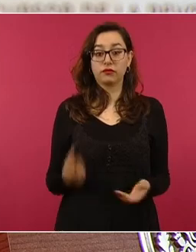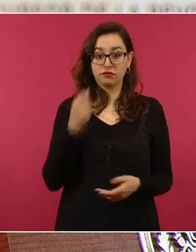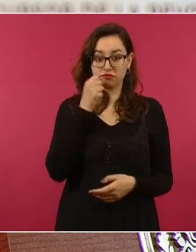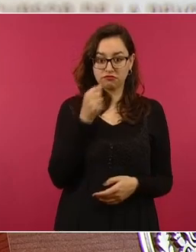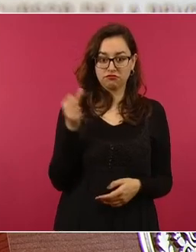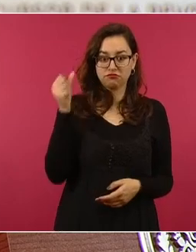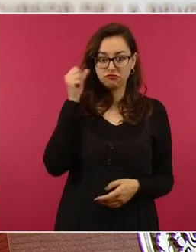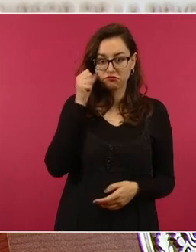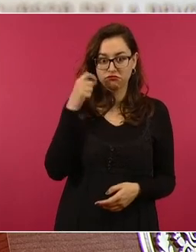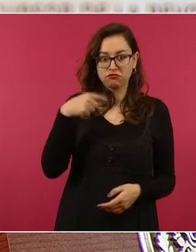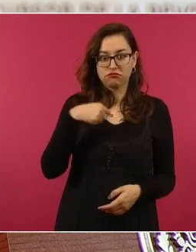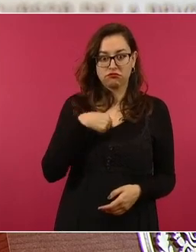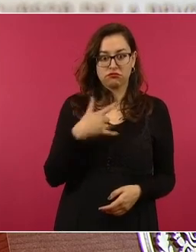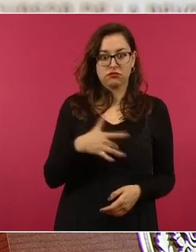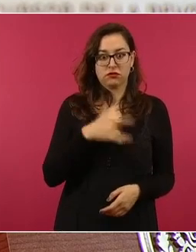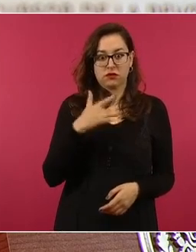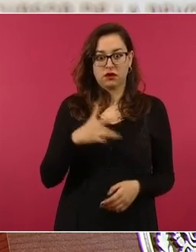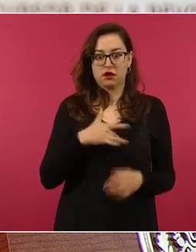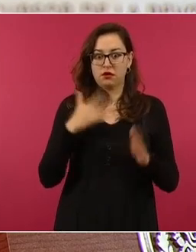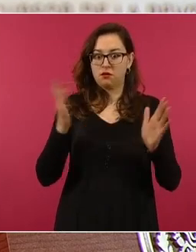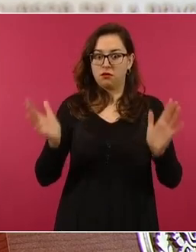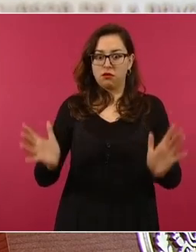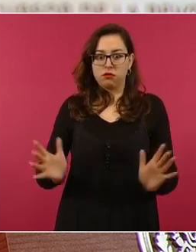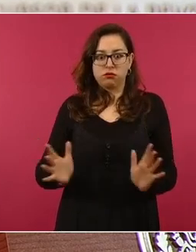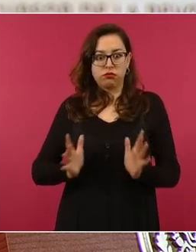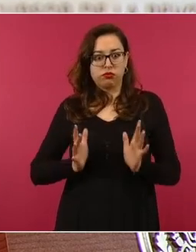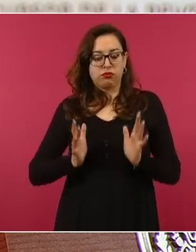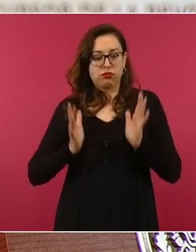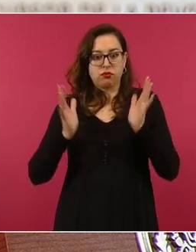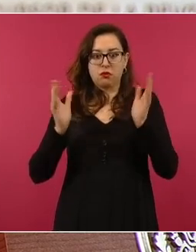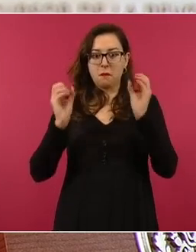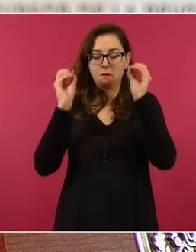sorprendido de cómo